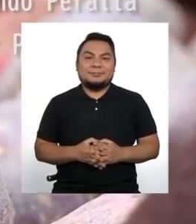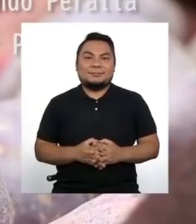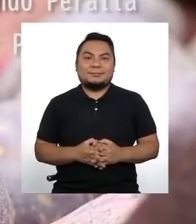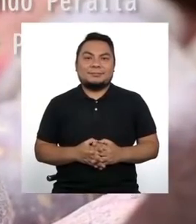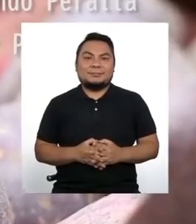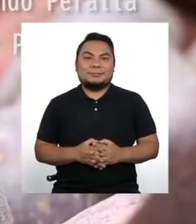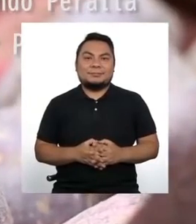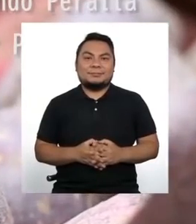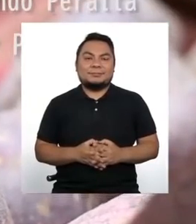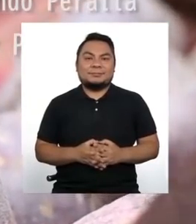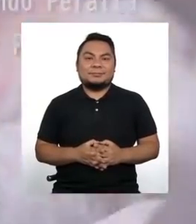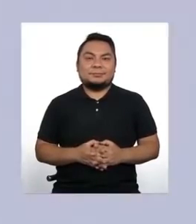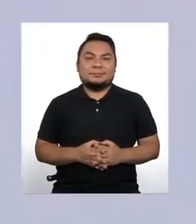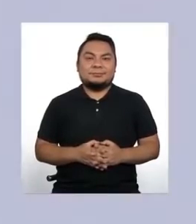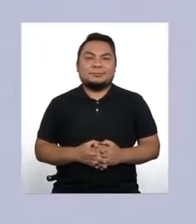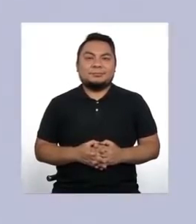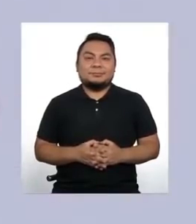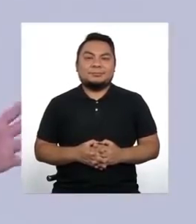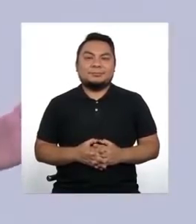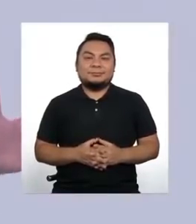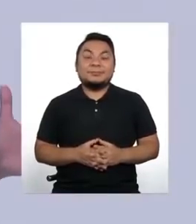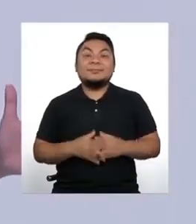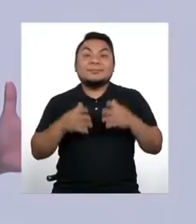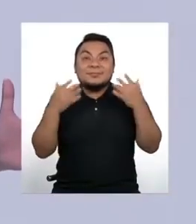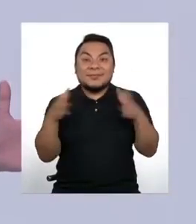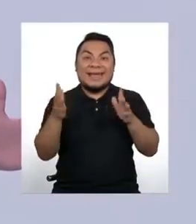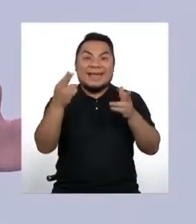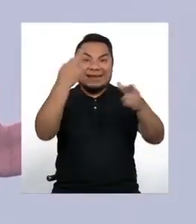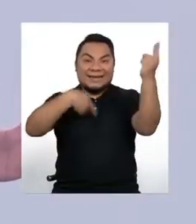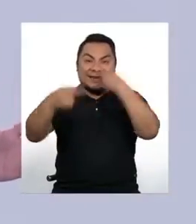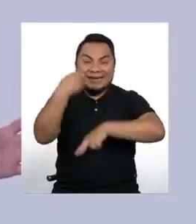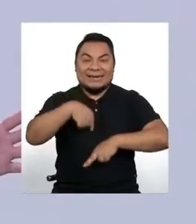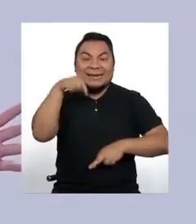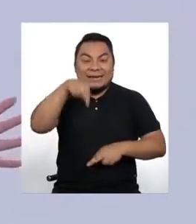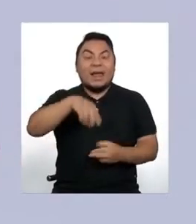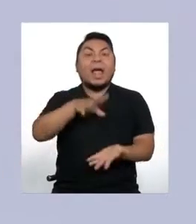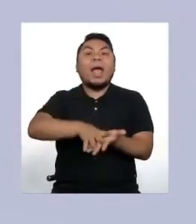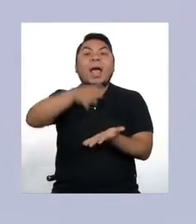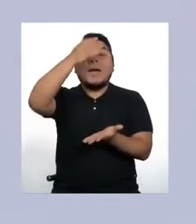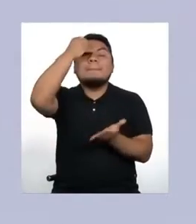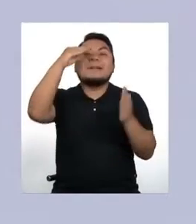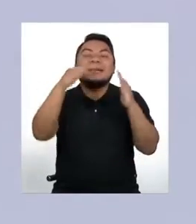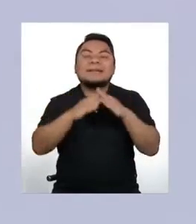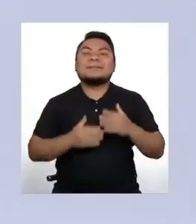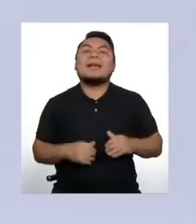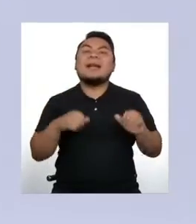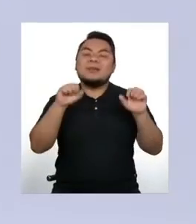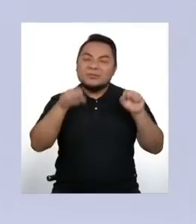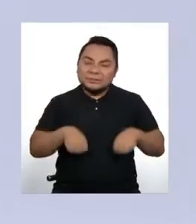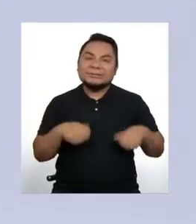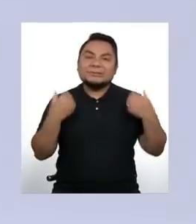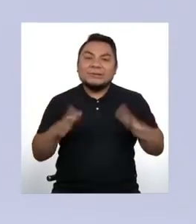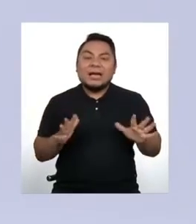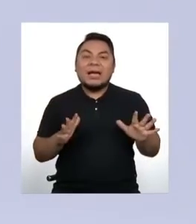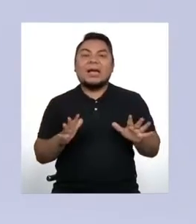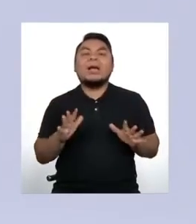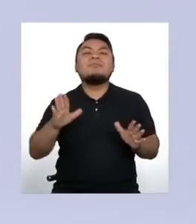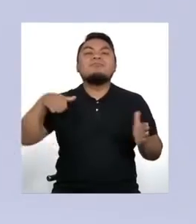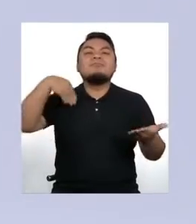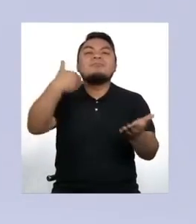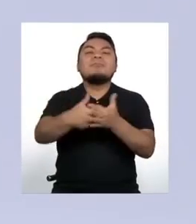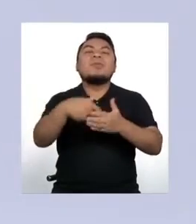prendas de vestir, puedes ayudarle haciendo la parte más difícil y dejando que termine la acción.